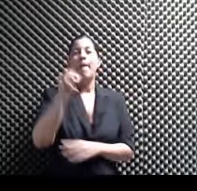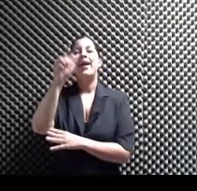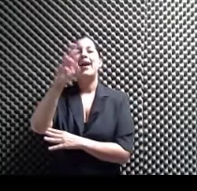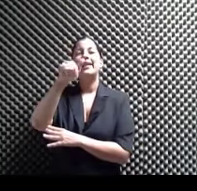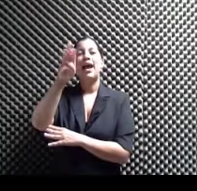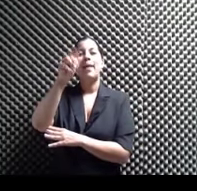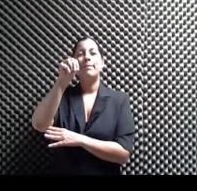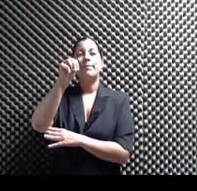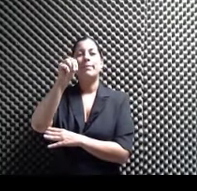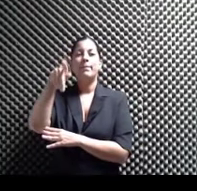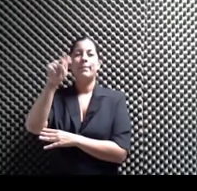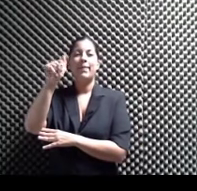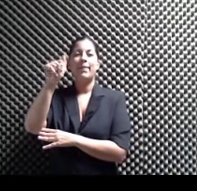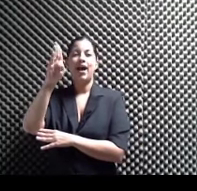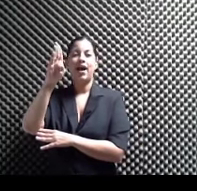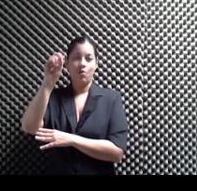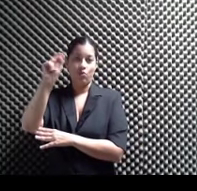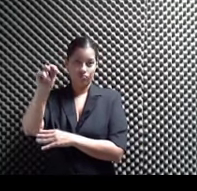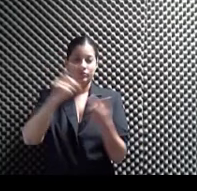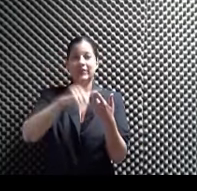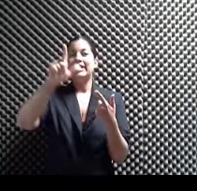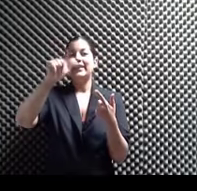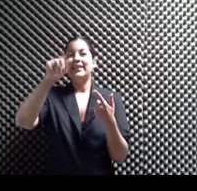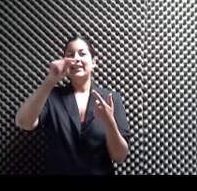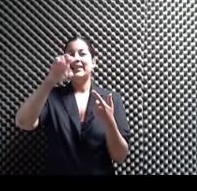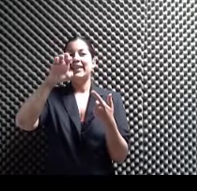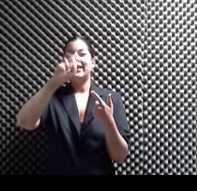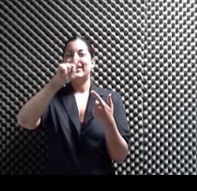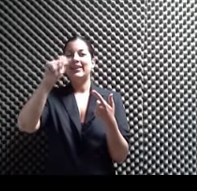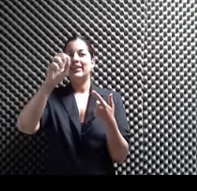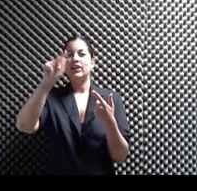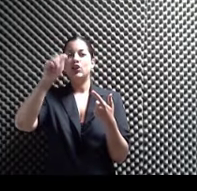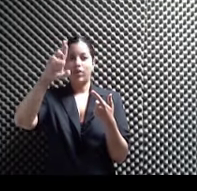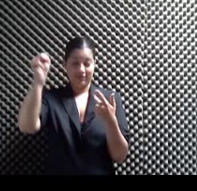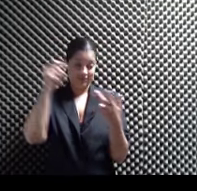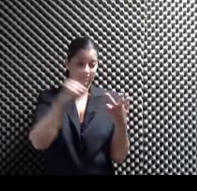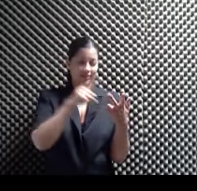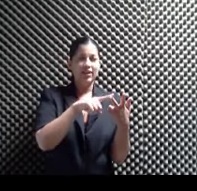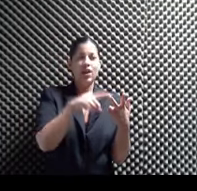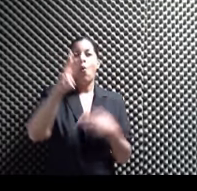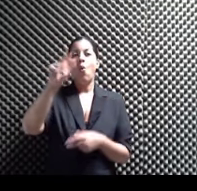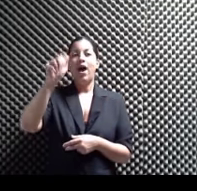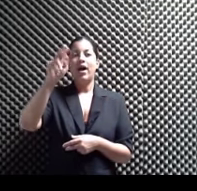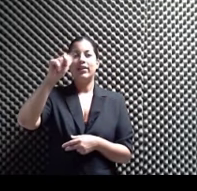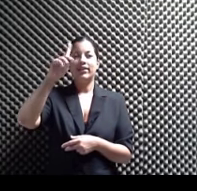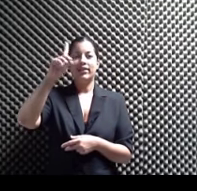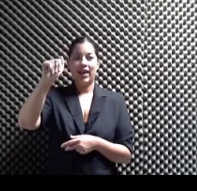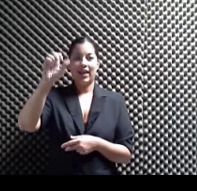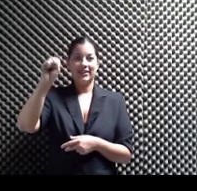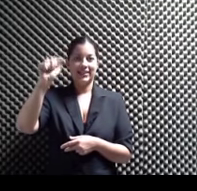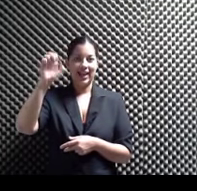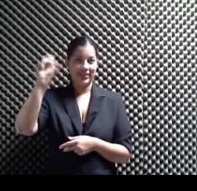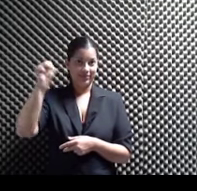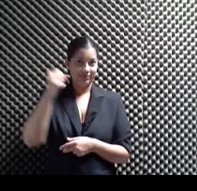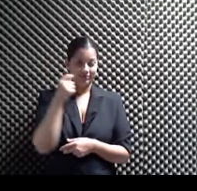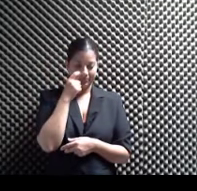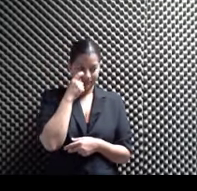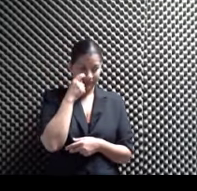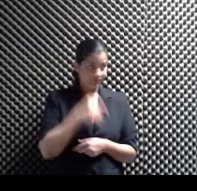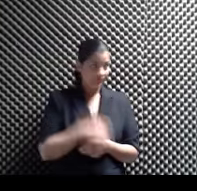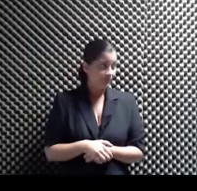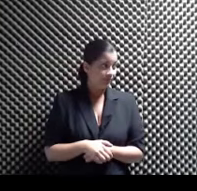Tenemos a Marian Pabón A Linette Torres Y a Wanda Saez Que nos unimos A la pena De